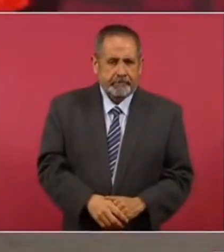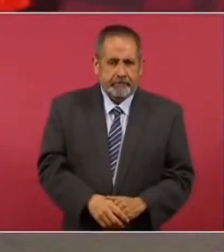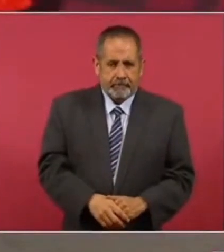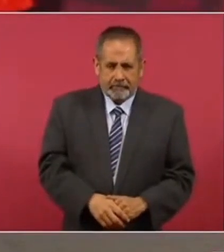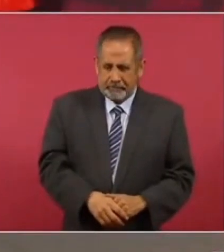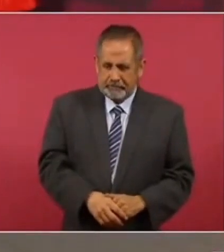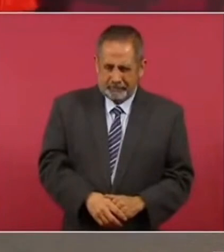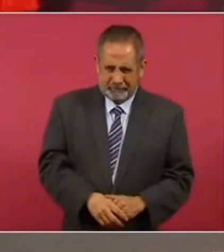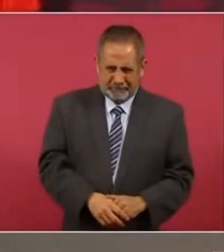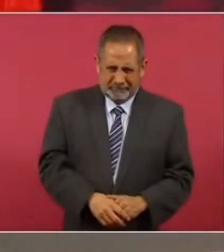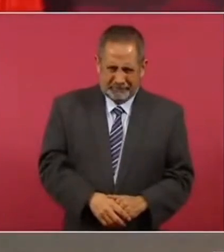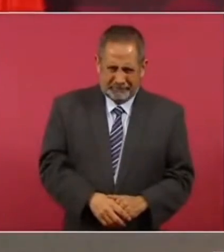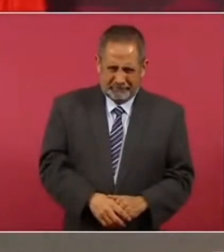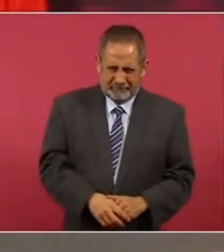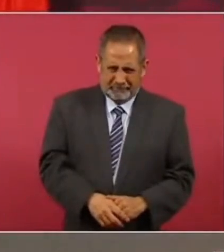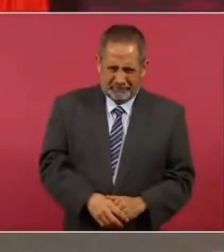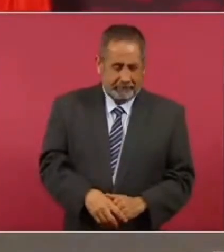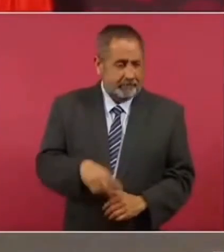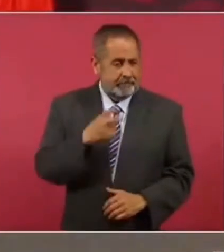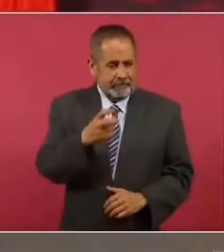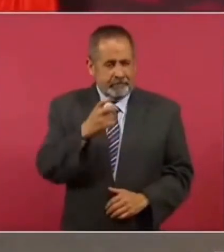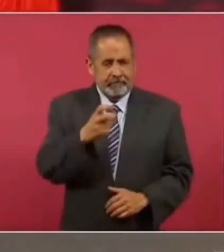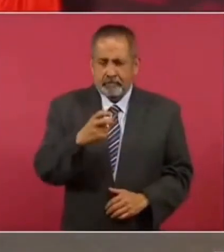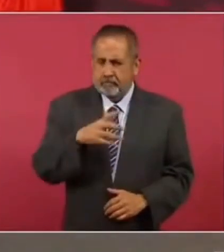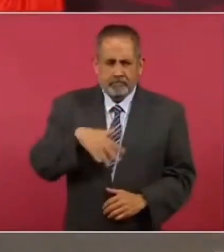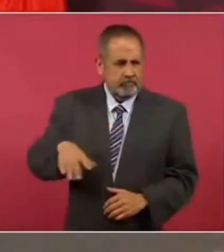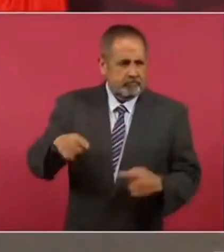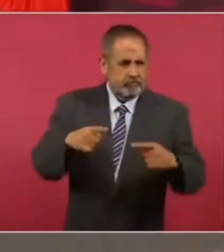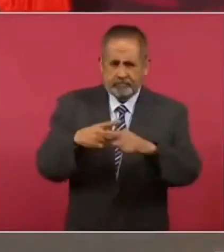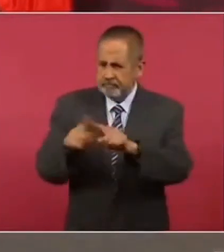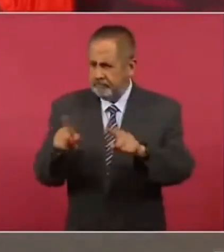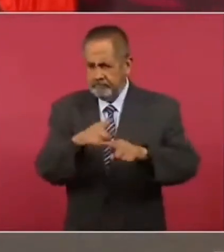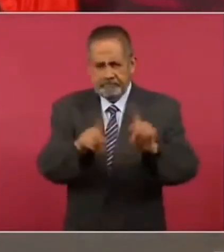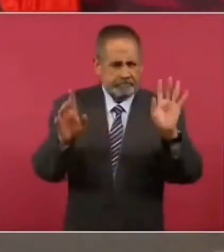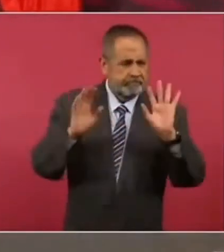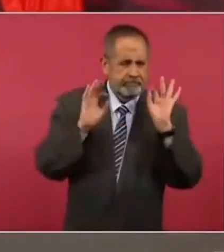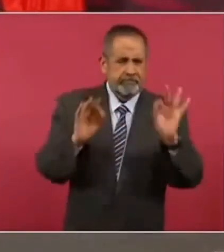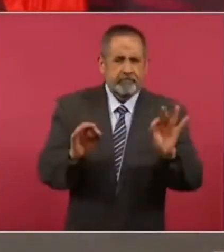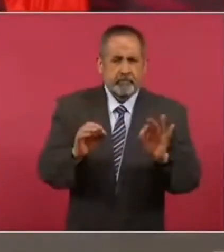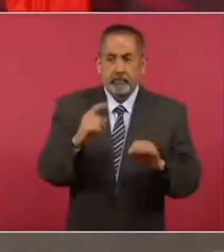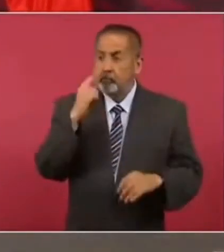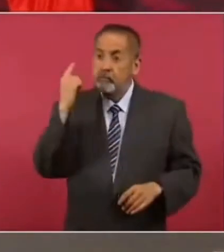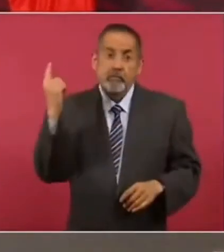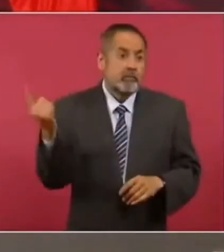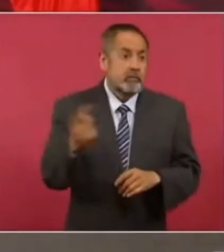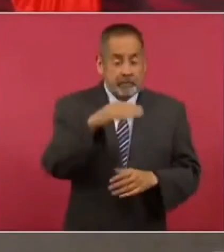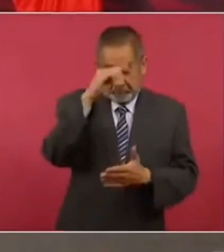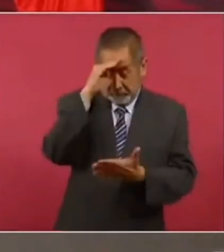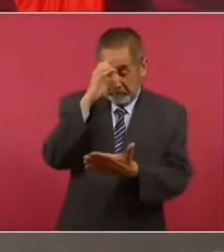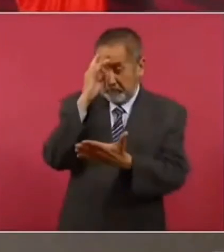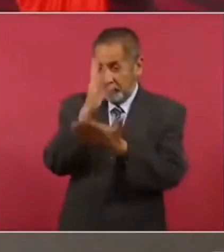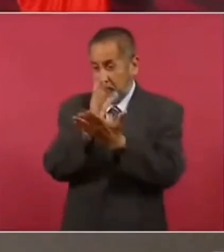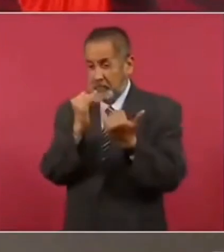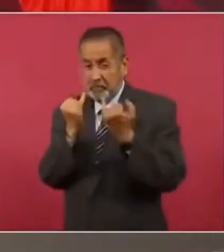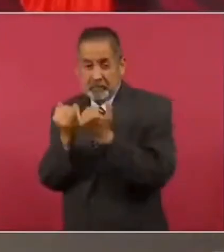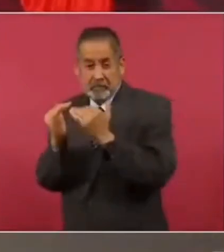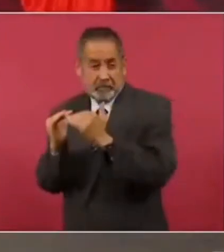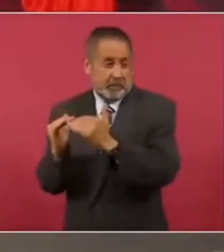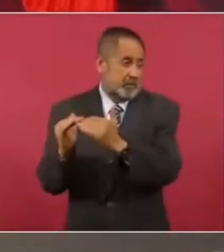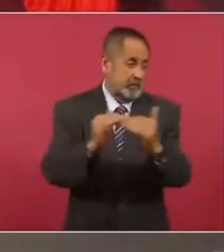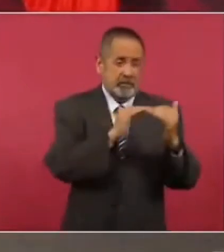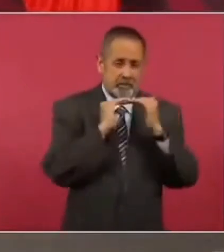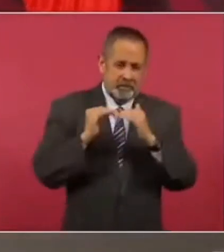porque esto es la democracia, no puede haber pensamiento único, el